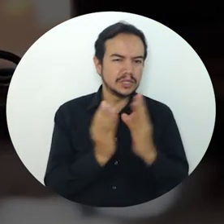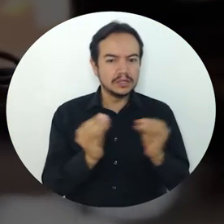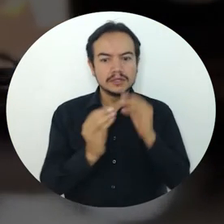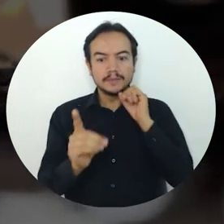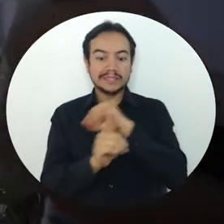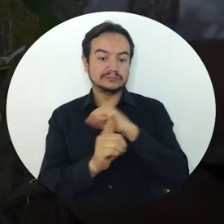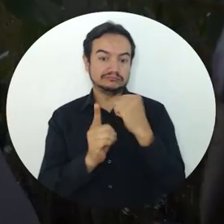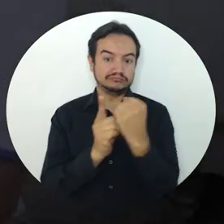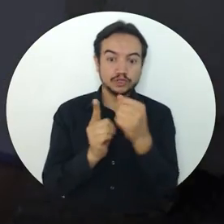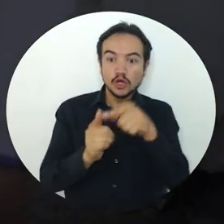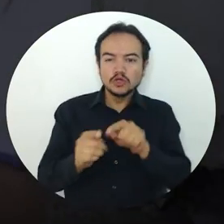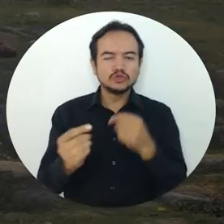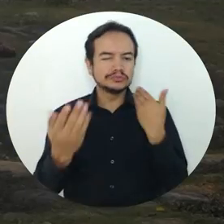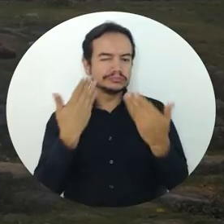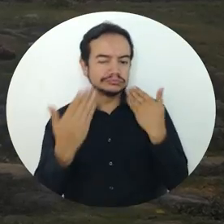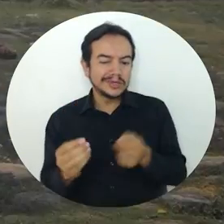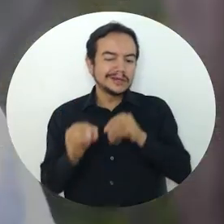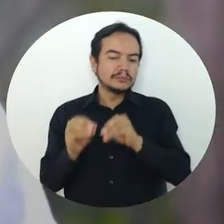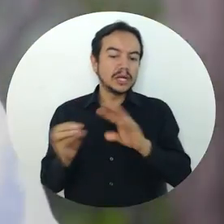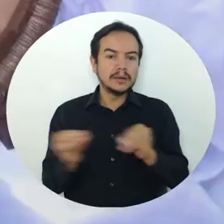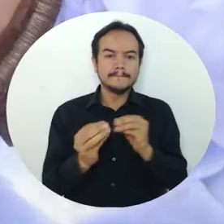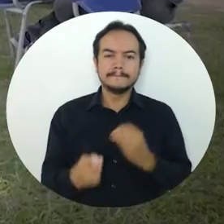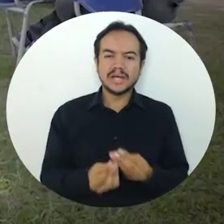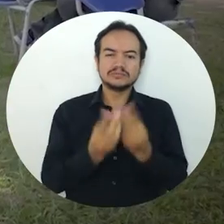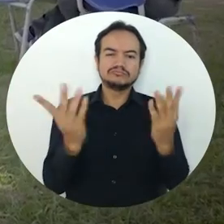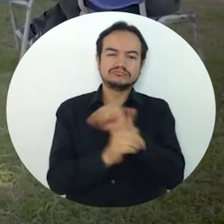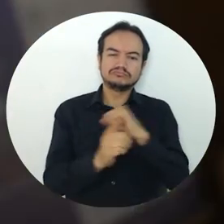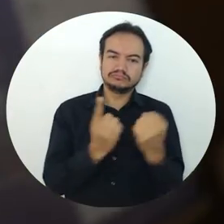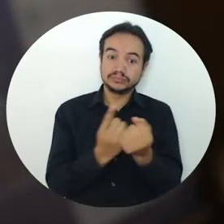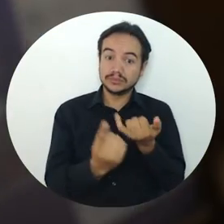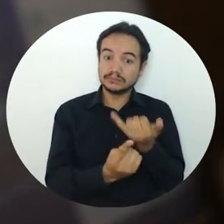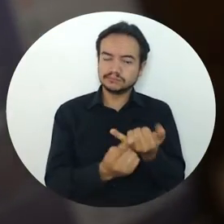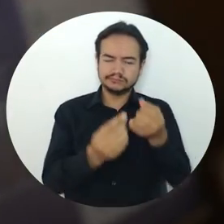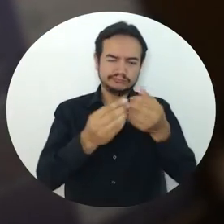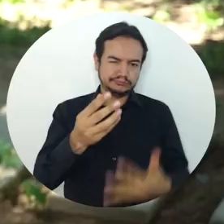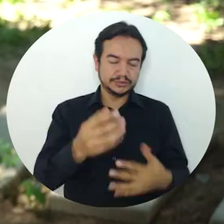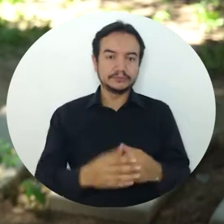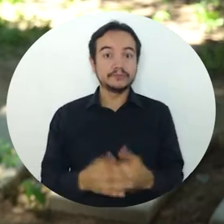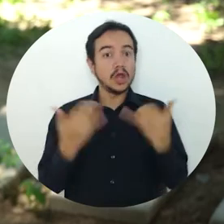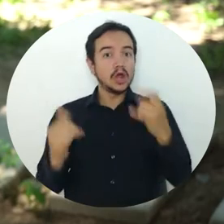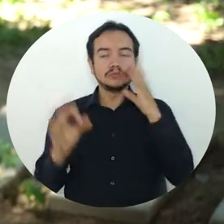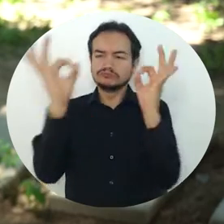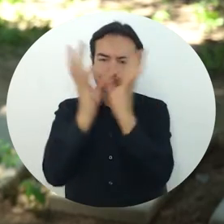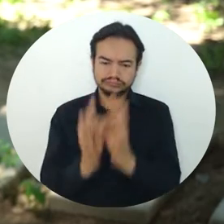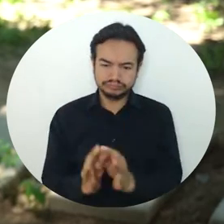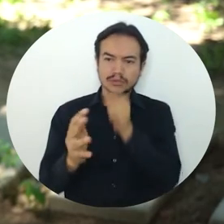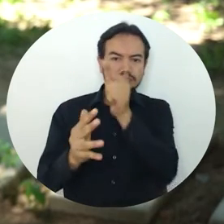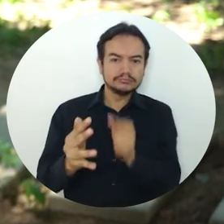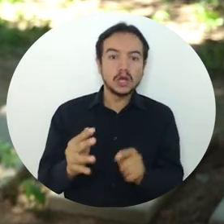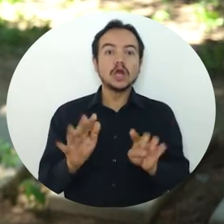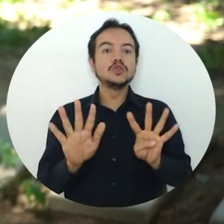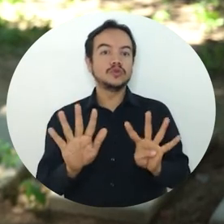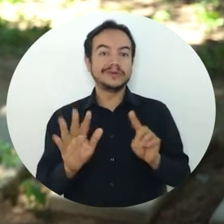contextos rurales, interculturalidad, entre otros. En esta versión tenemos nuestros 9 ejes, así que solo